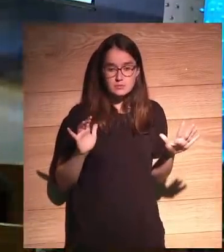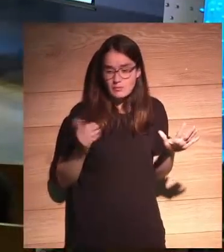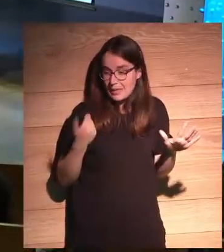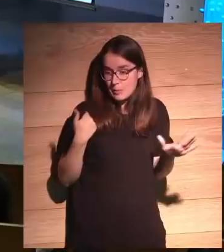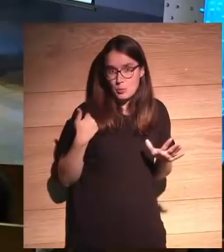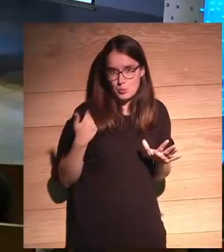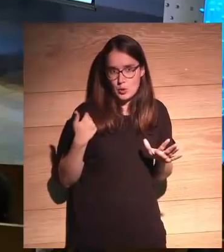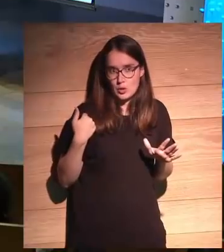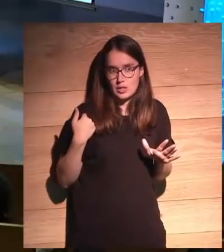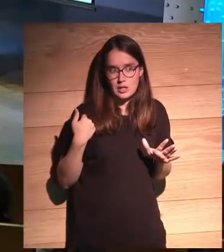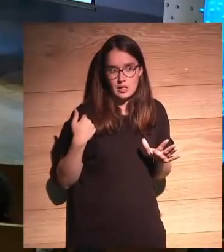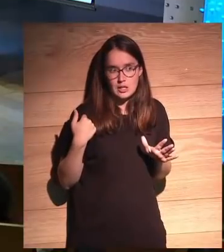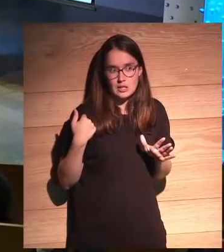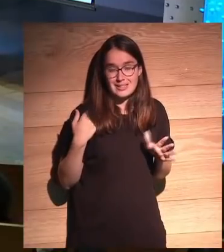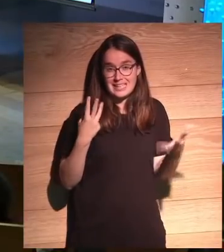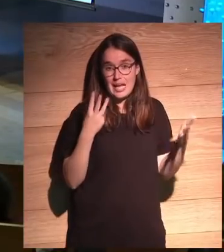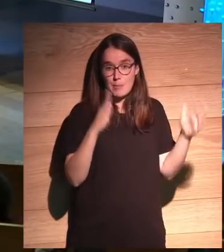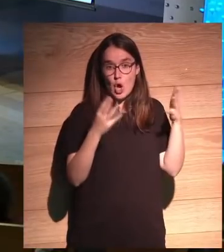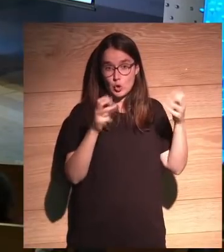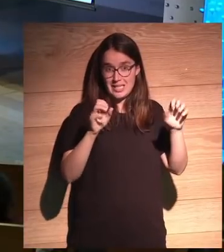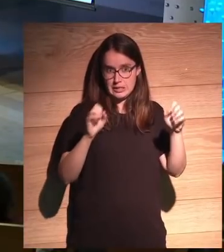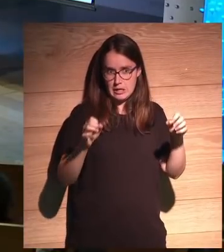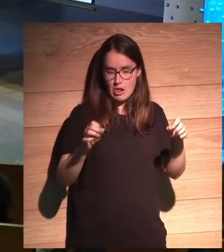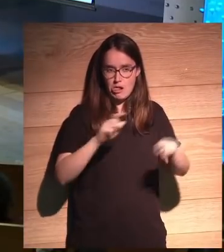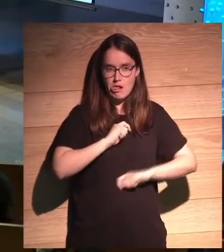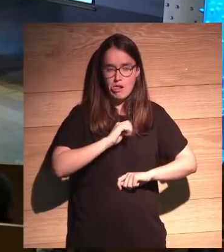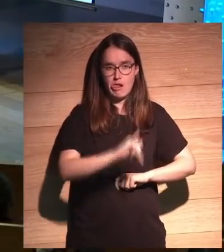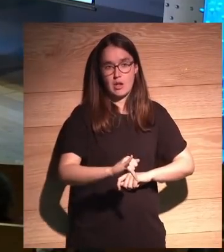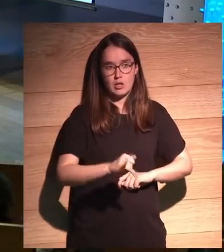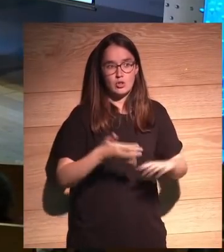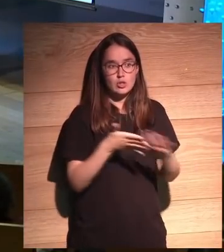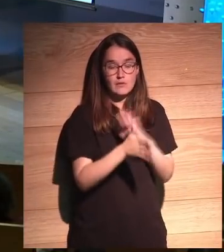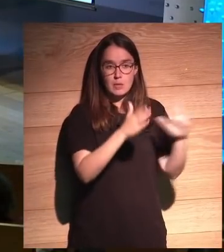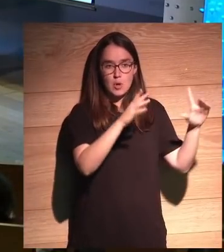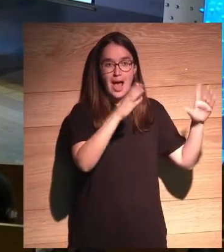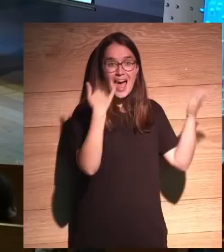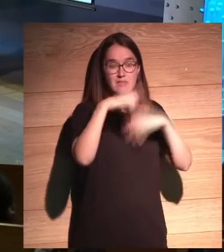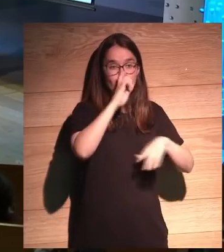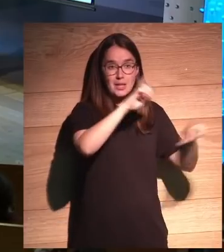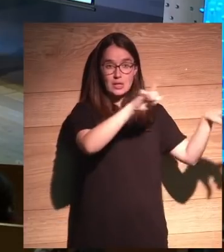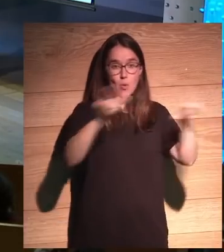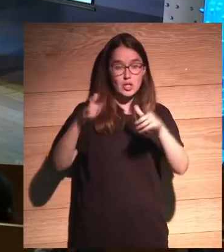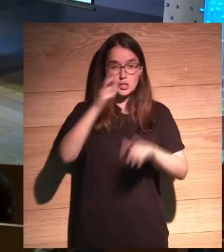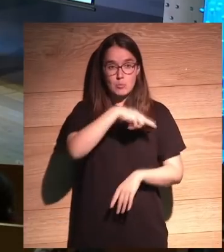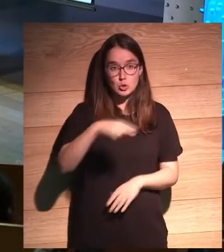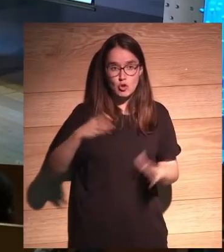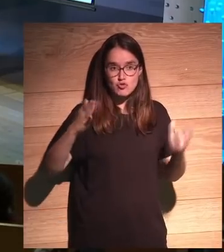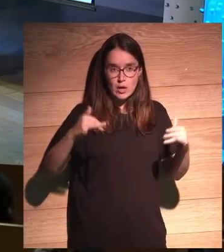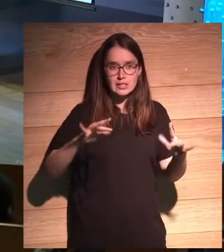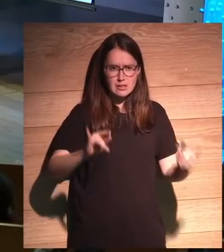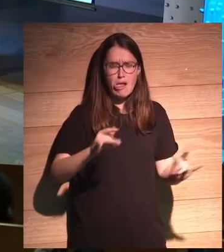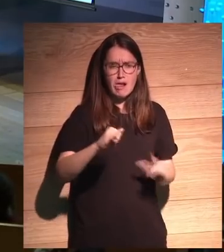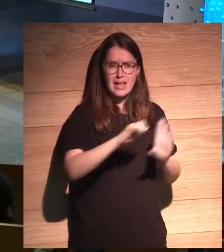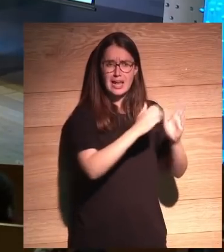poco tiempo, desde finales de los años 80. Y no porque no estuvieran los cuadros en el museo. Los cuadros están en